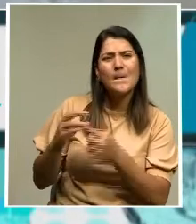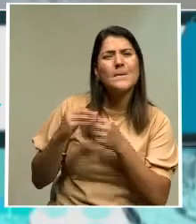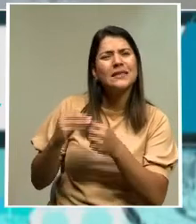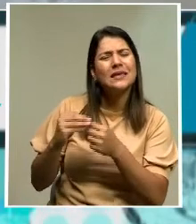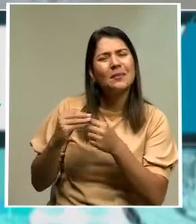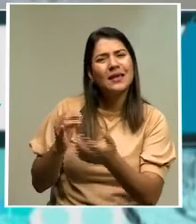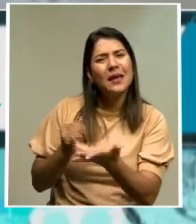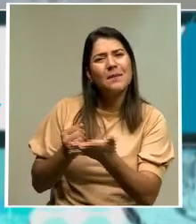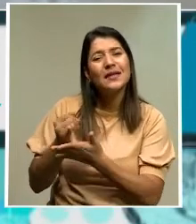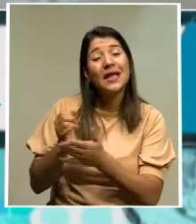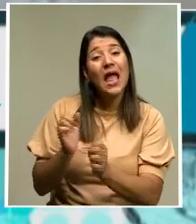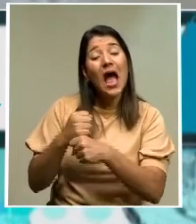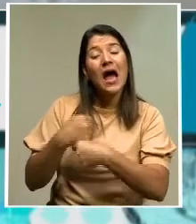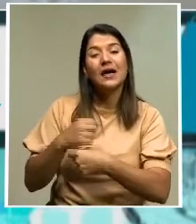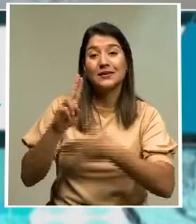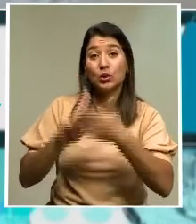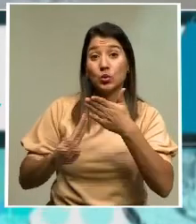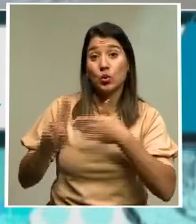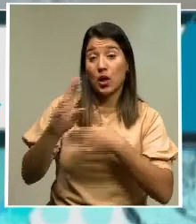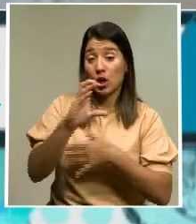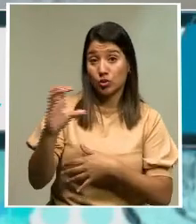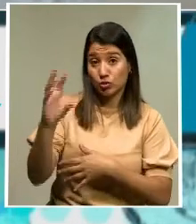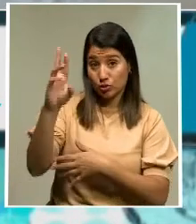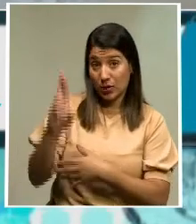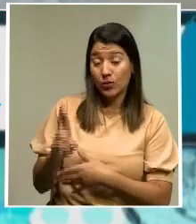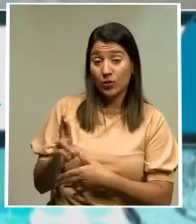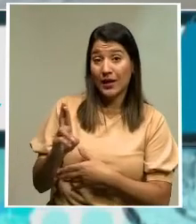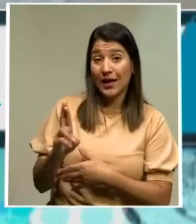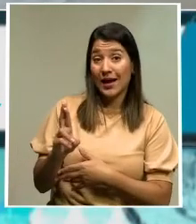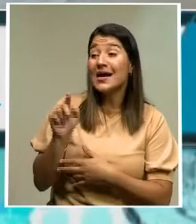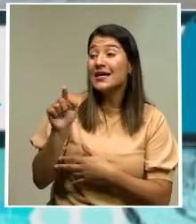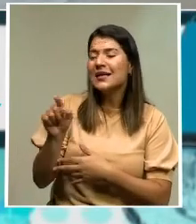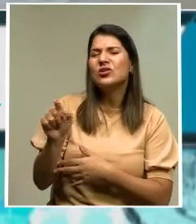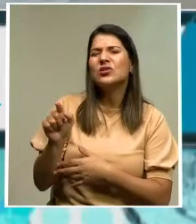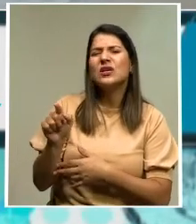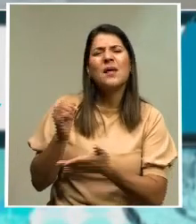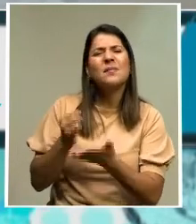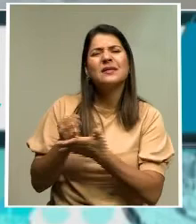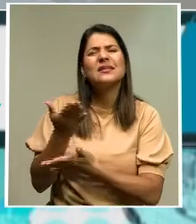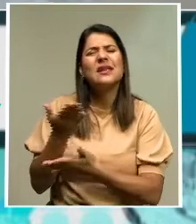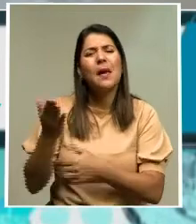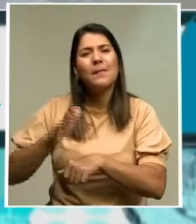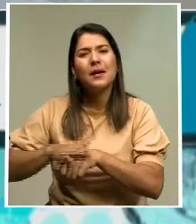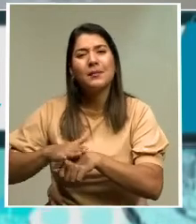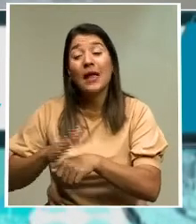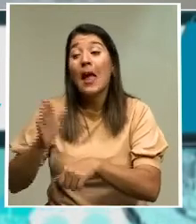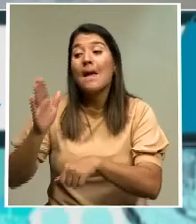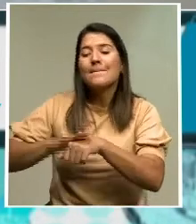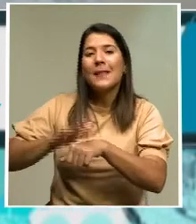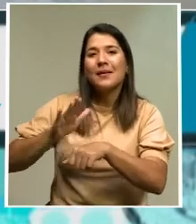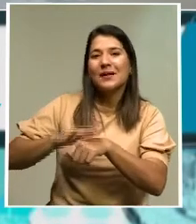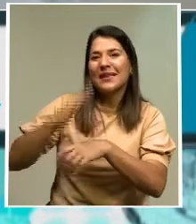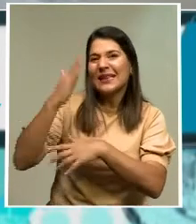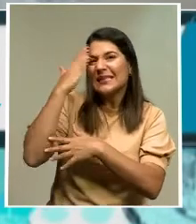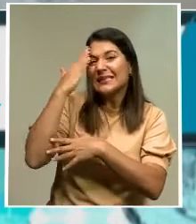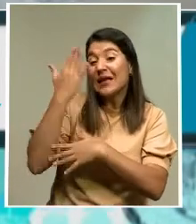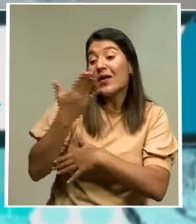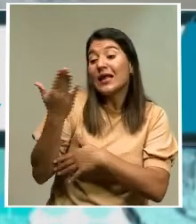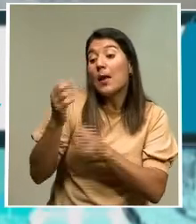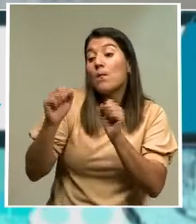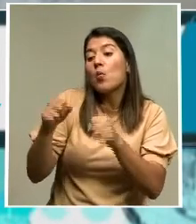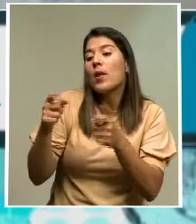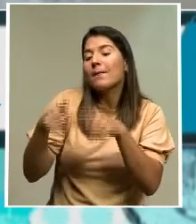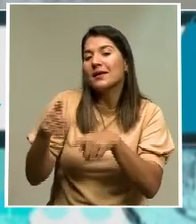venido realizando la Universidad de Costa Rica, que lo que permiten es hacer proyecciones y esperar un